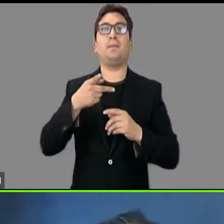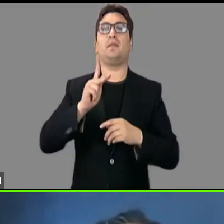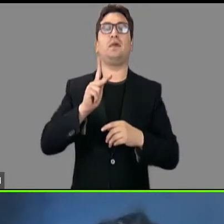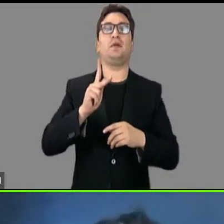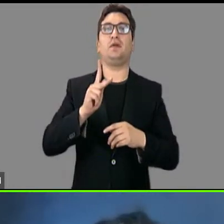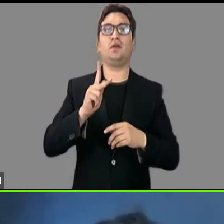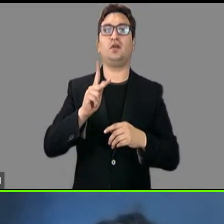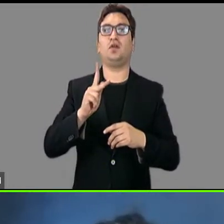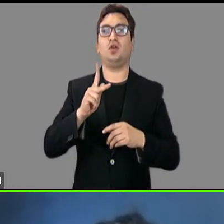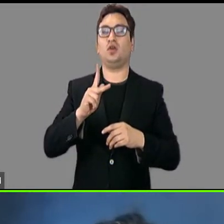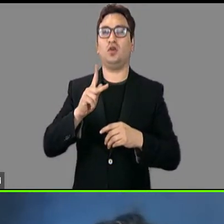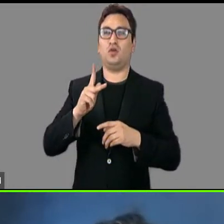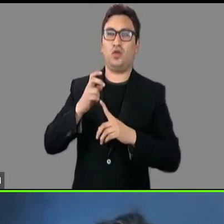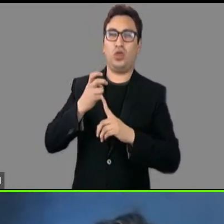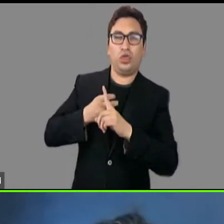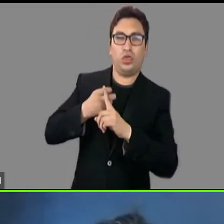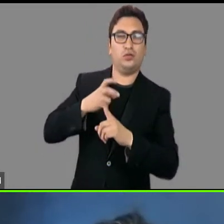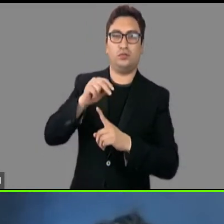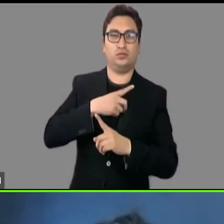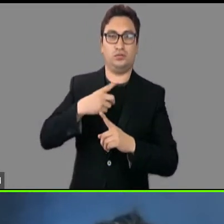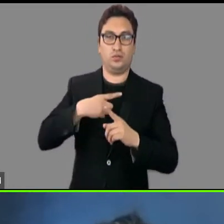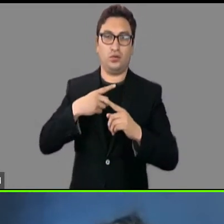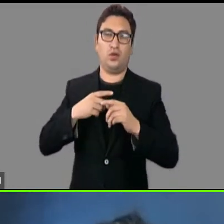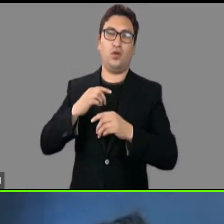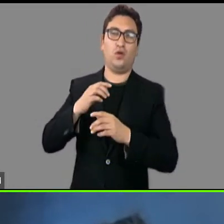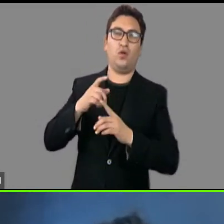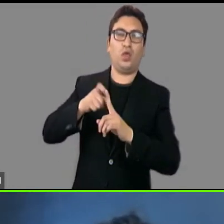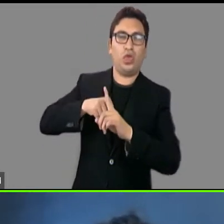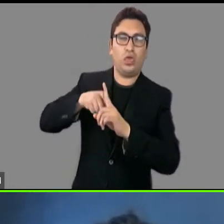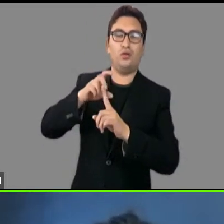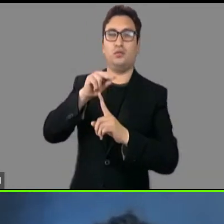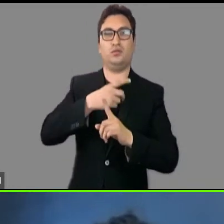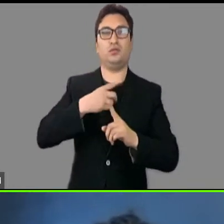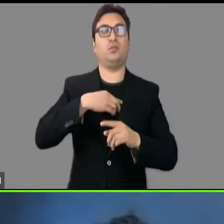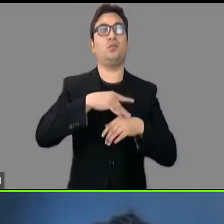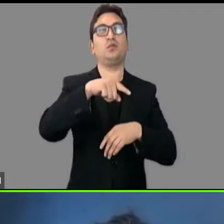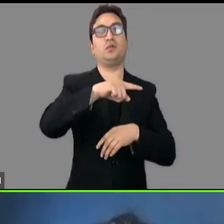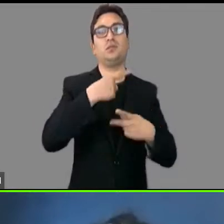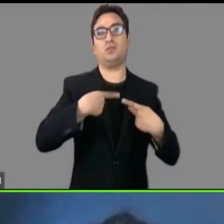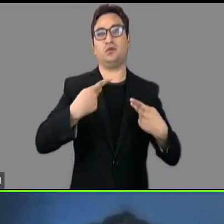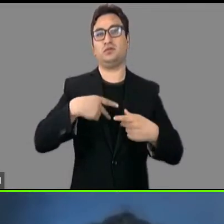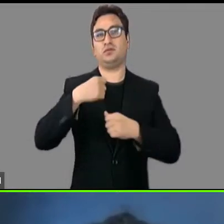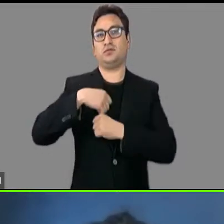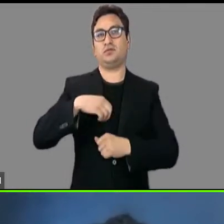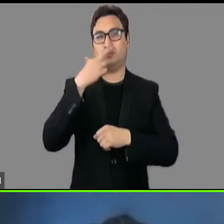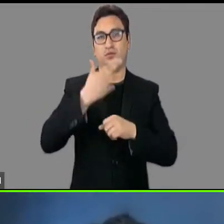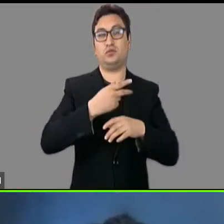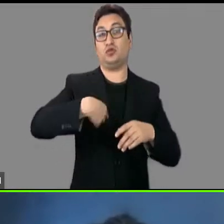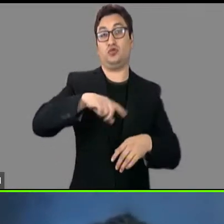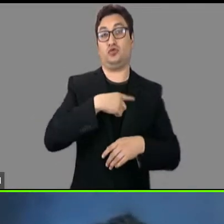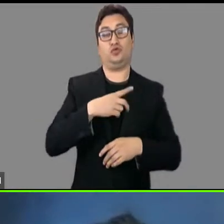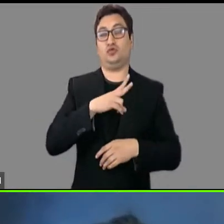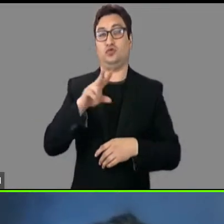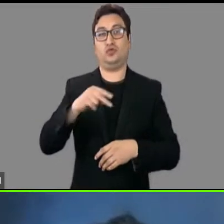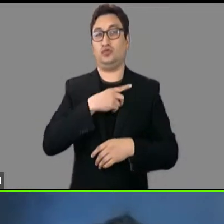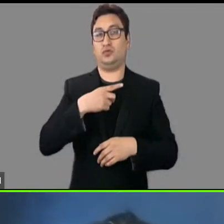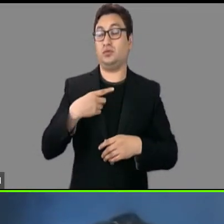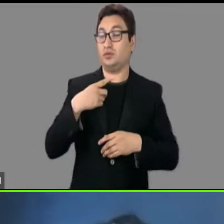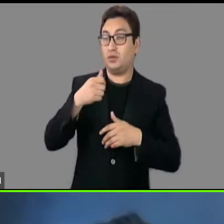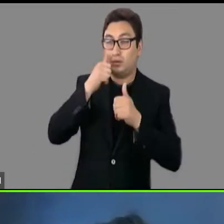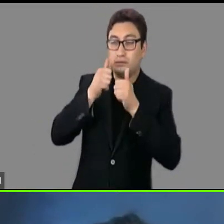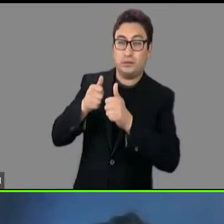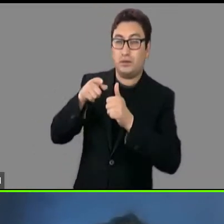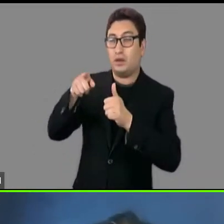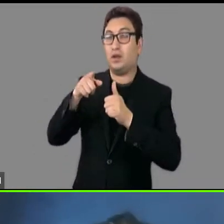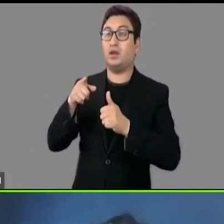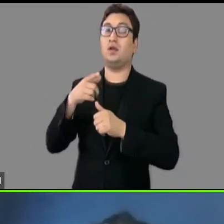prejuicio, ¿no? Es bien relevante porque como facilitadores de justicia no nos interesa y no nos debe interesar si la persona es inocente o culpable,